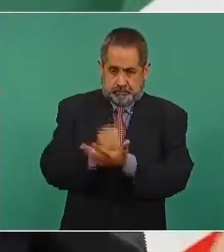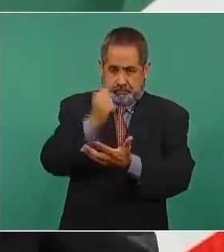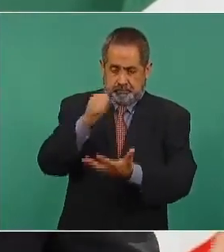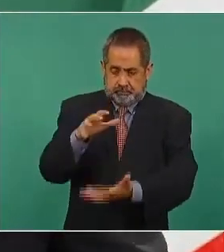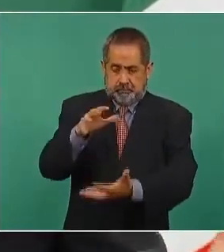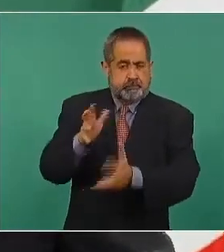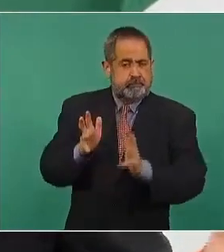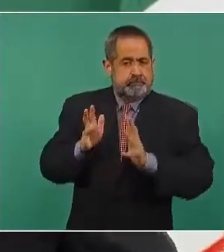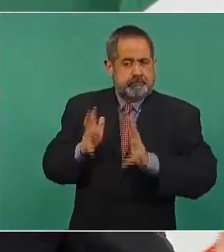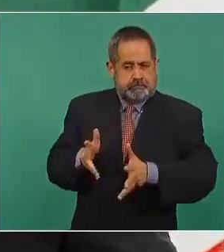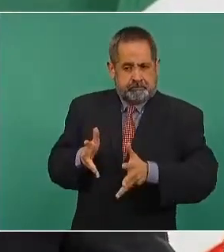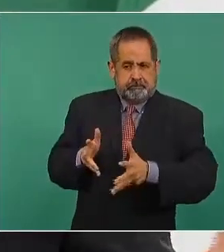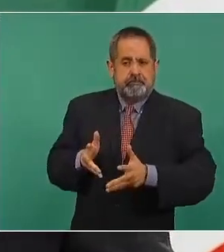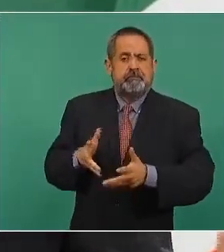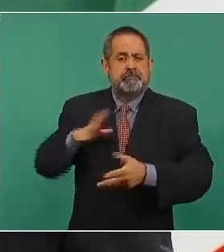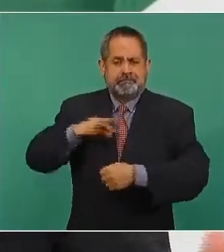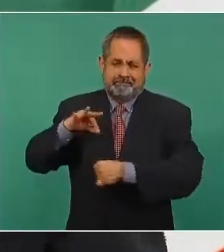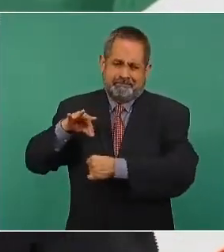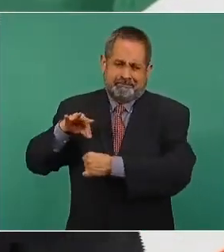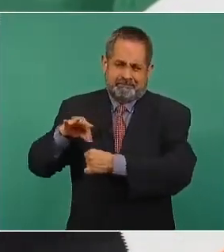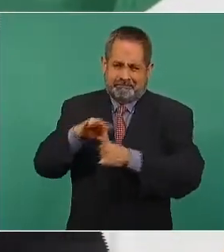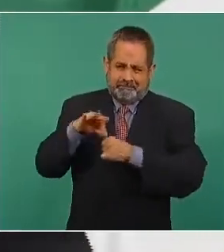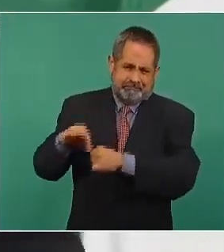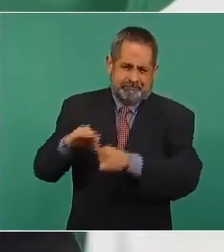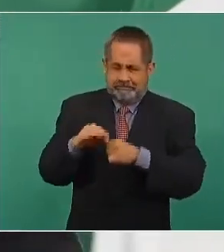con bastantes votos en contra,